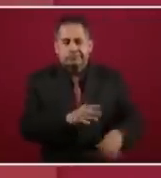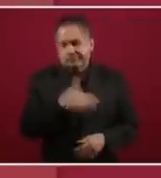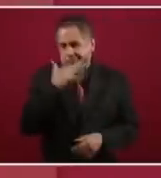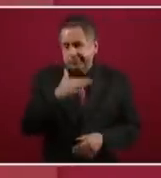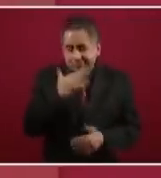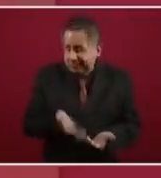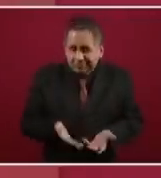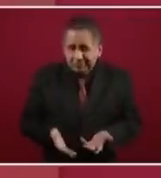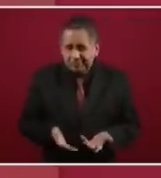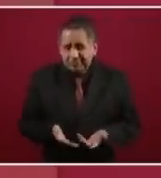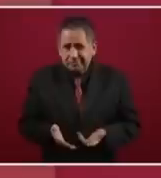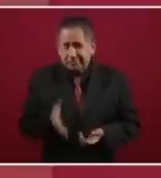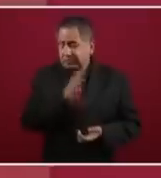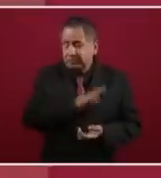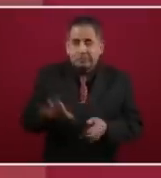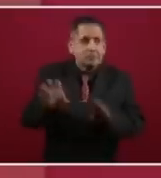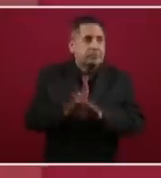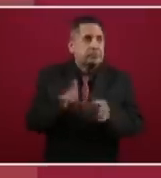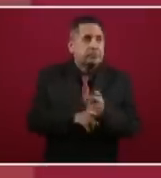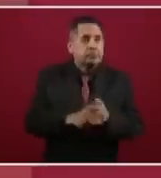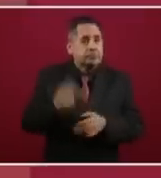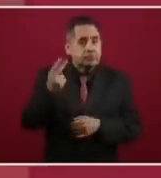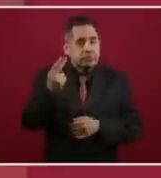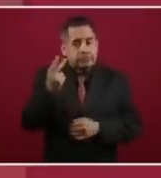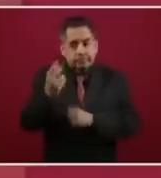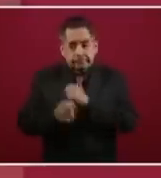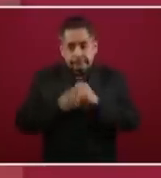increíble cómo en 25 años